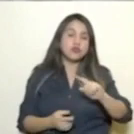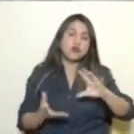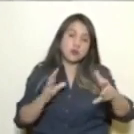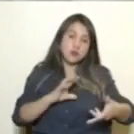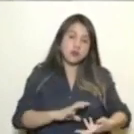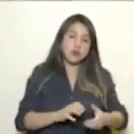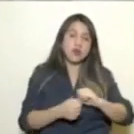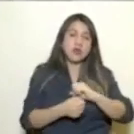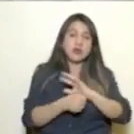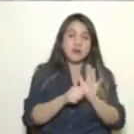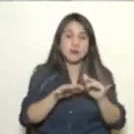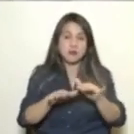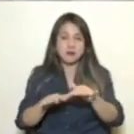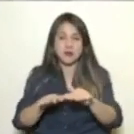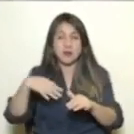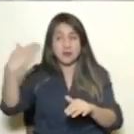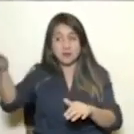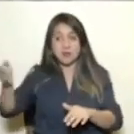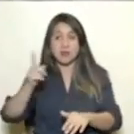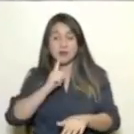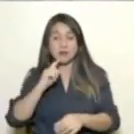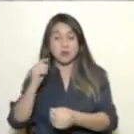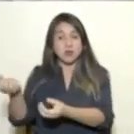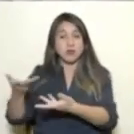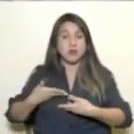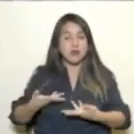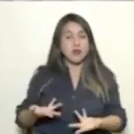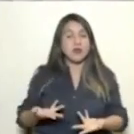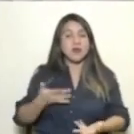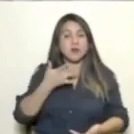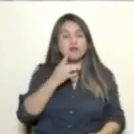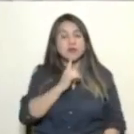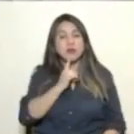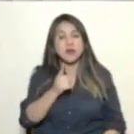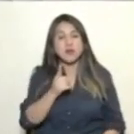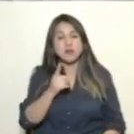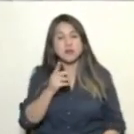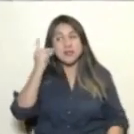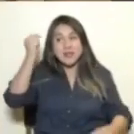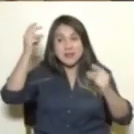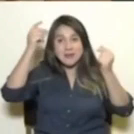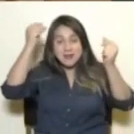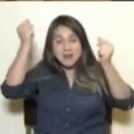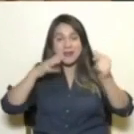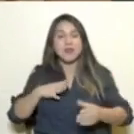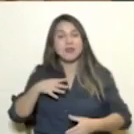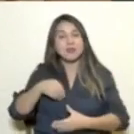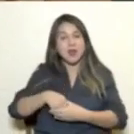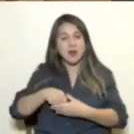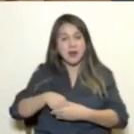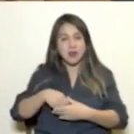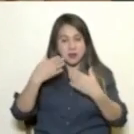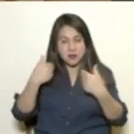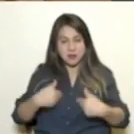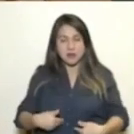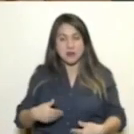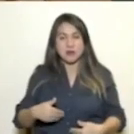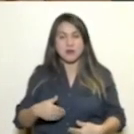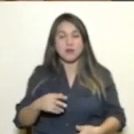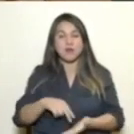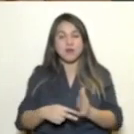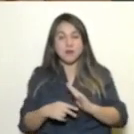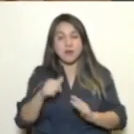que es la pandemia que nos llega de fuera, sea que porque tenemos una creatividad interna del drama